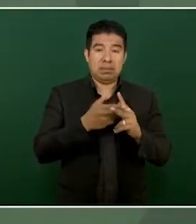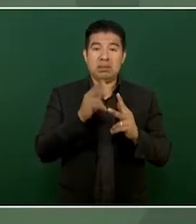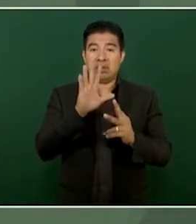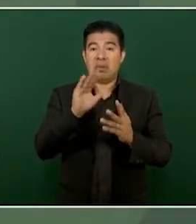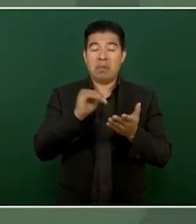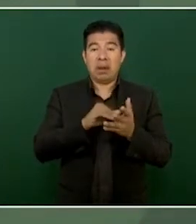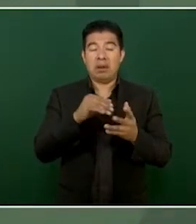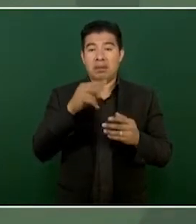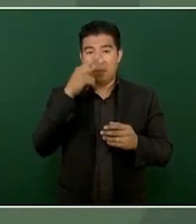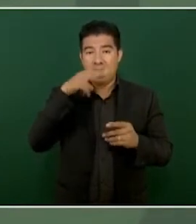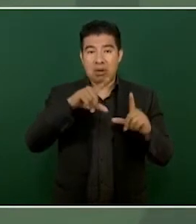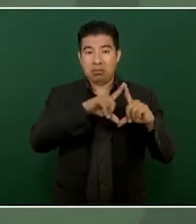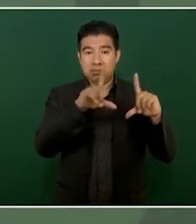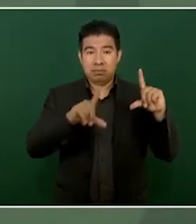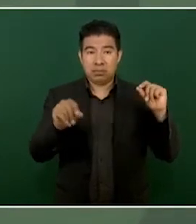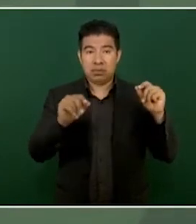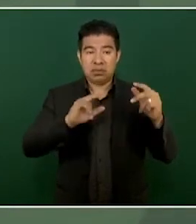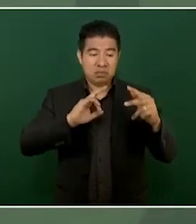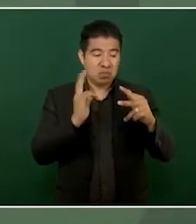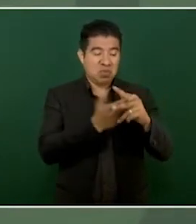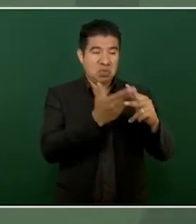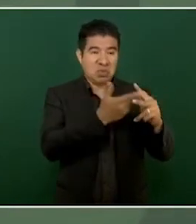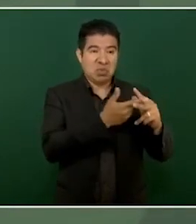mexicanos, han sido asesinados.